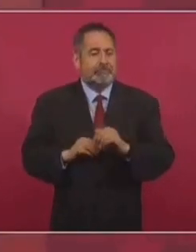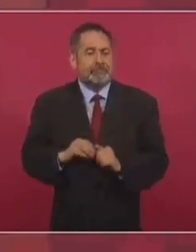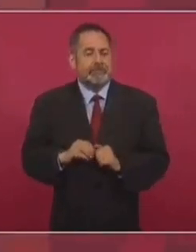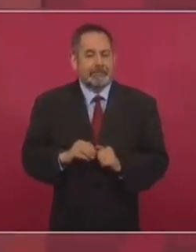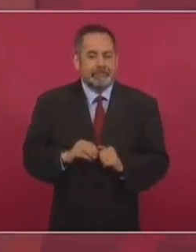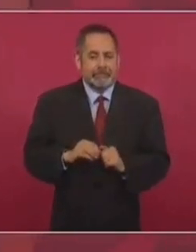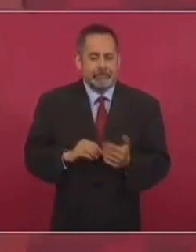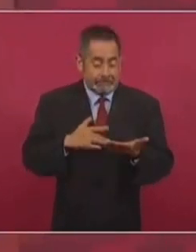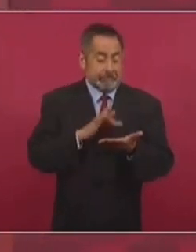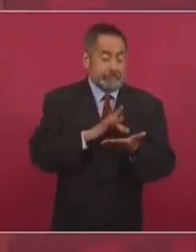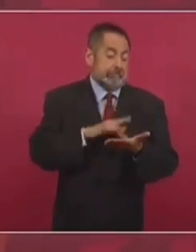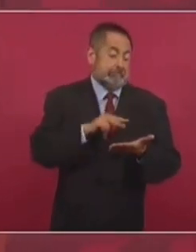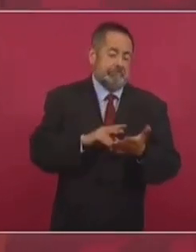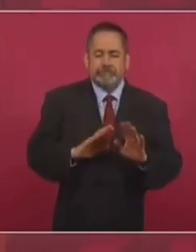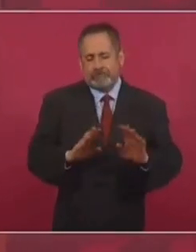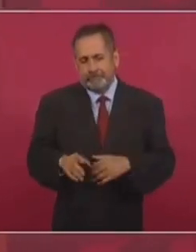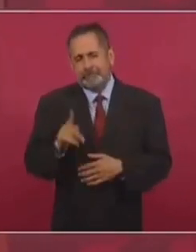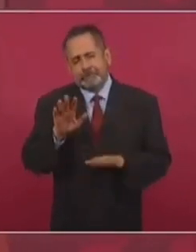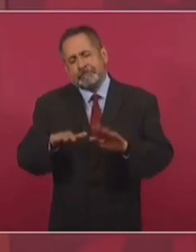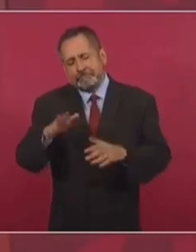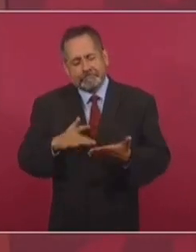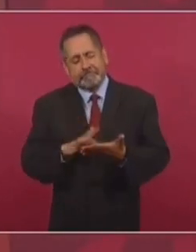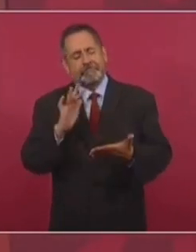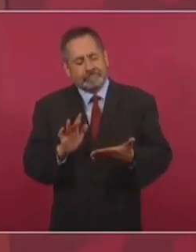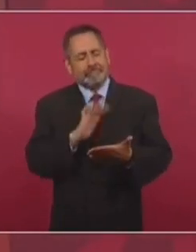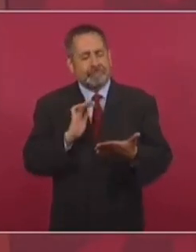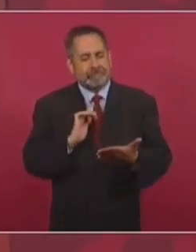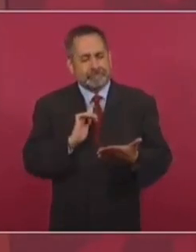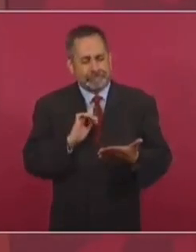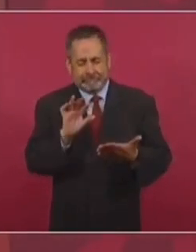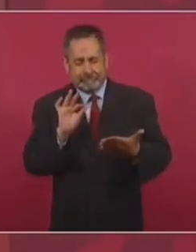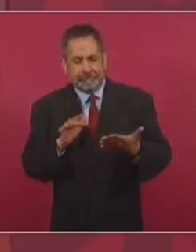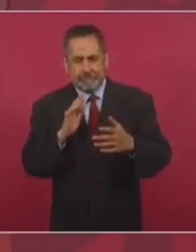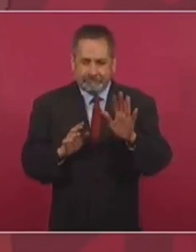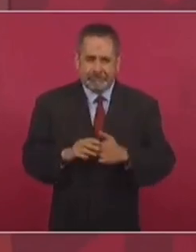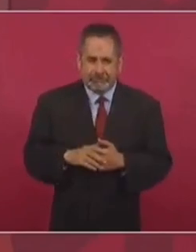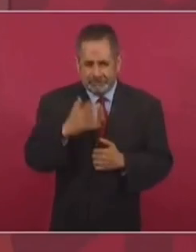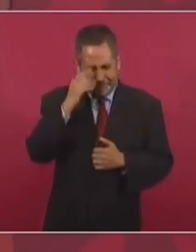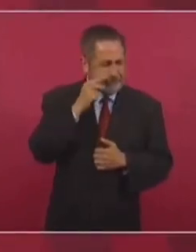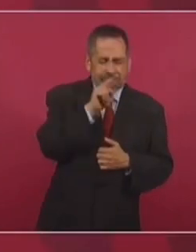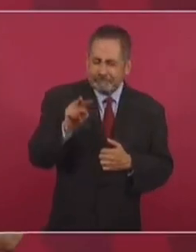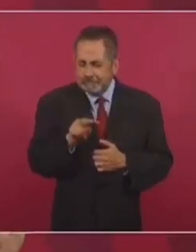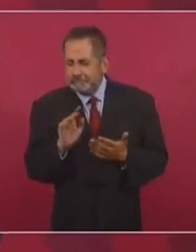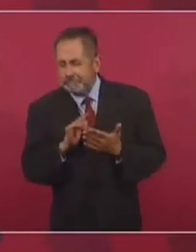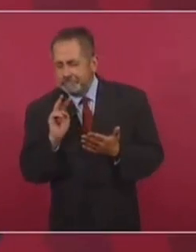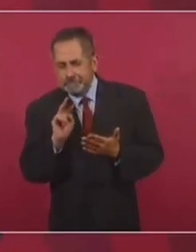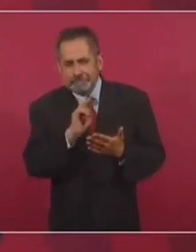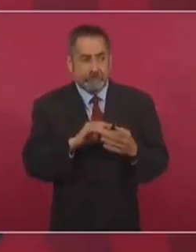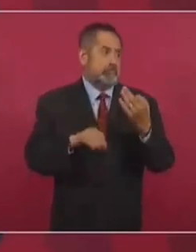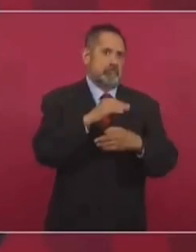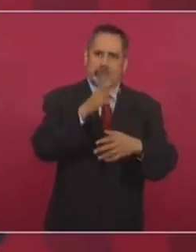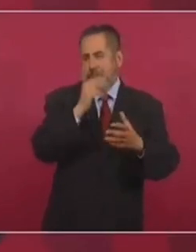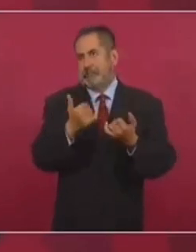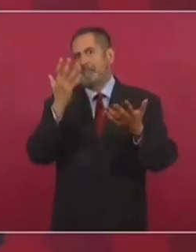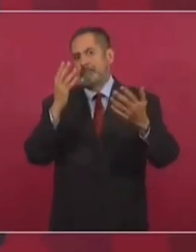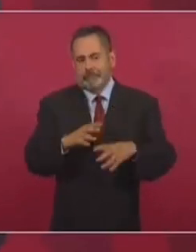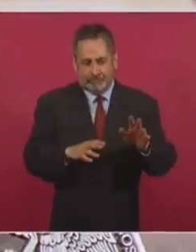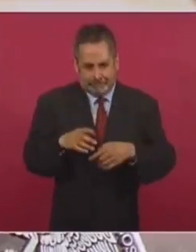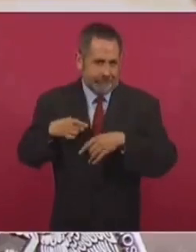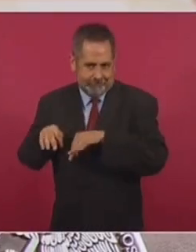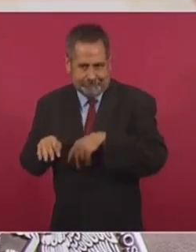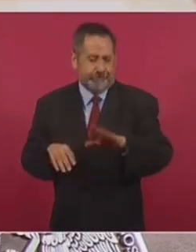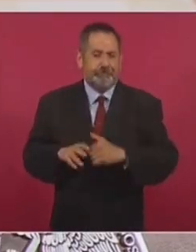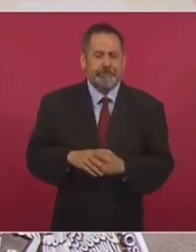las tablas, pero de vez en cuando, ¿no? Tengo ahí una selección. Ya sé, pues, a quién voy a ver. No veo a todos porque si no, no trabajo,